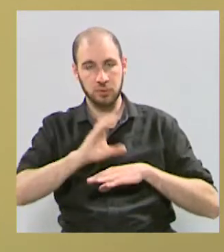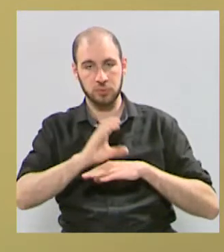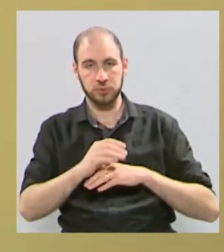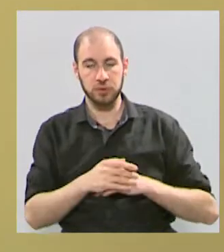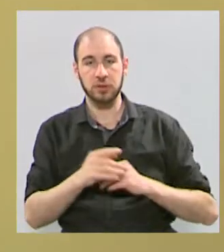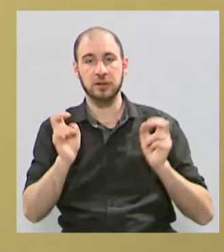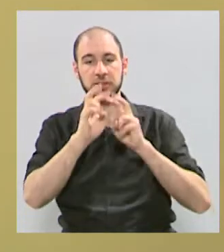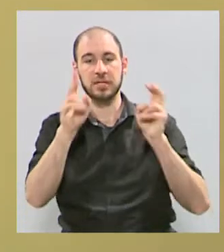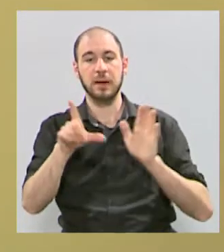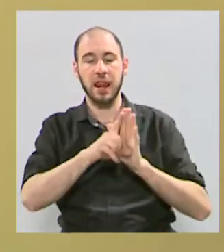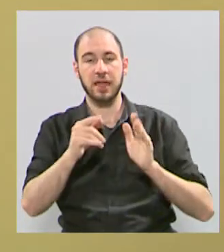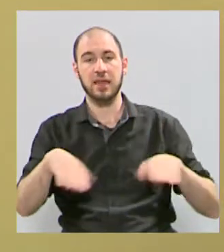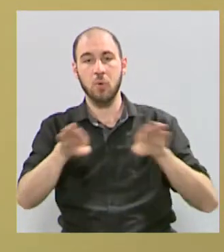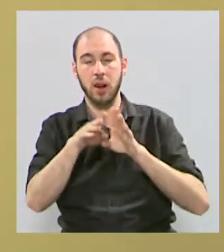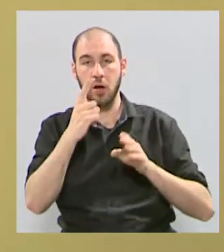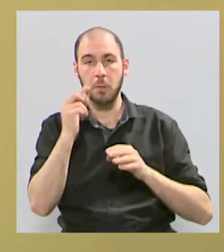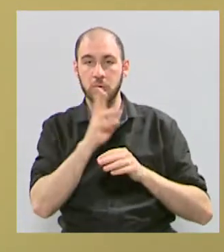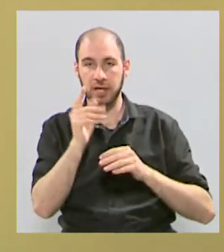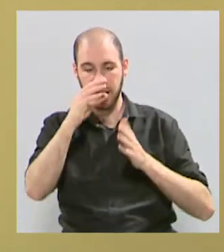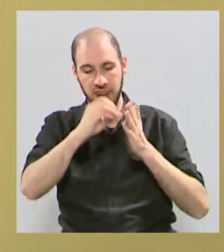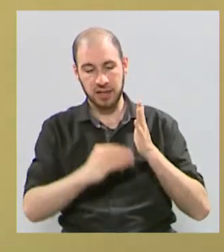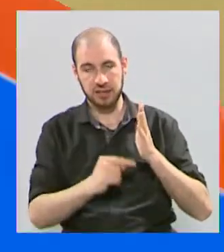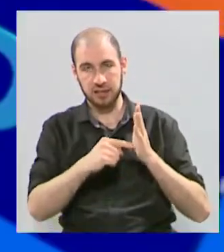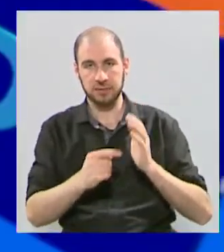Cuyo sobre esta ley de paridad de género en las listas.